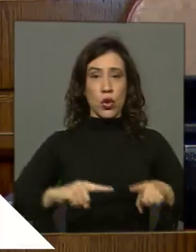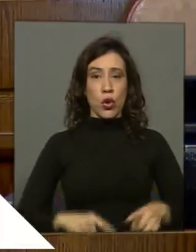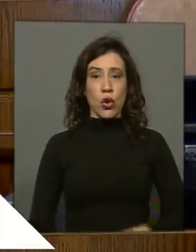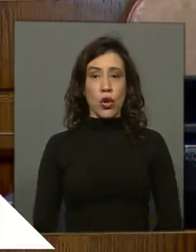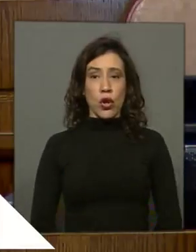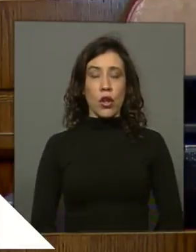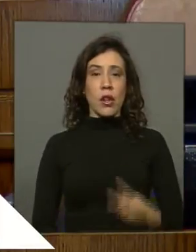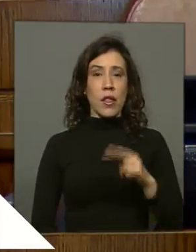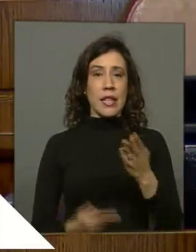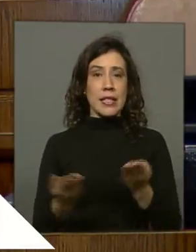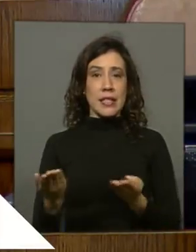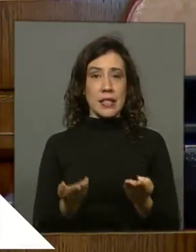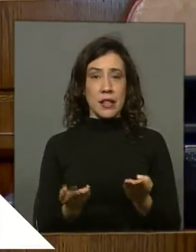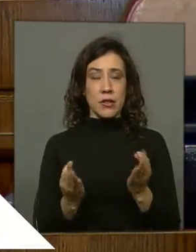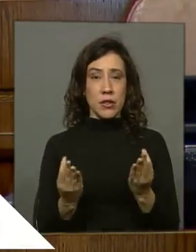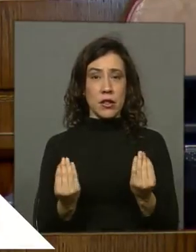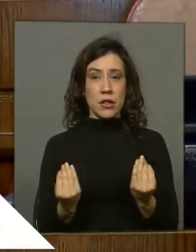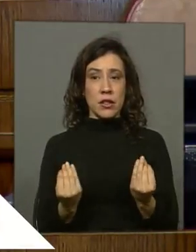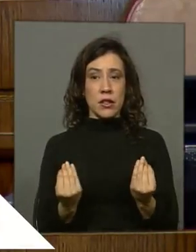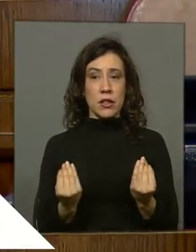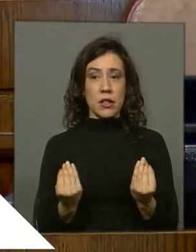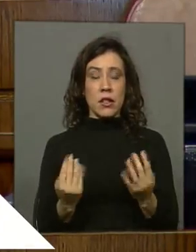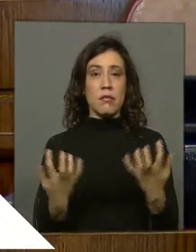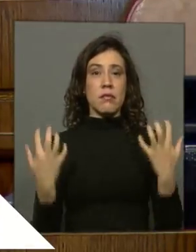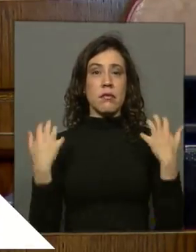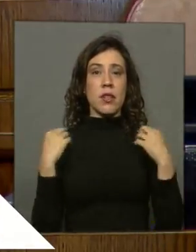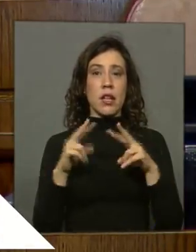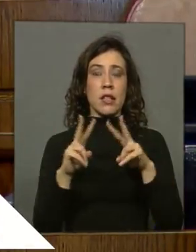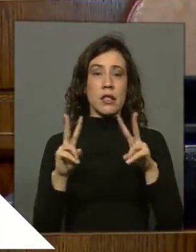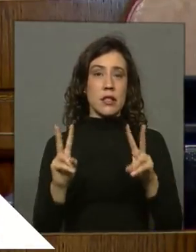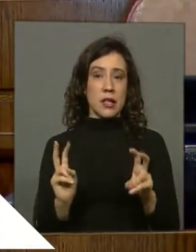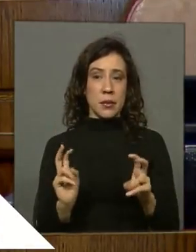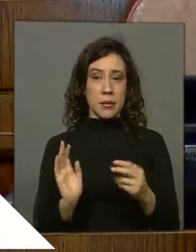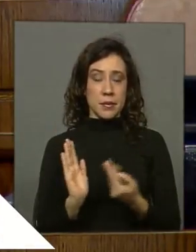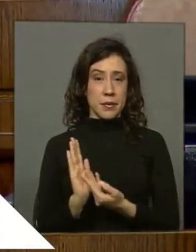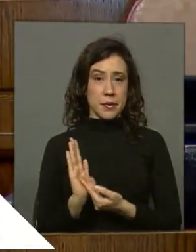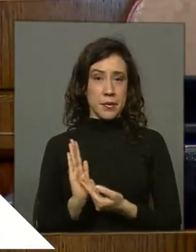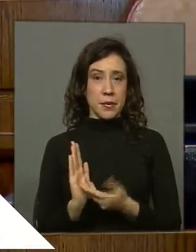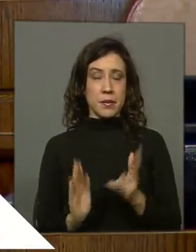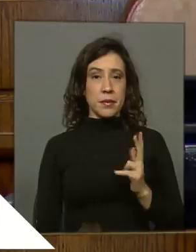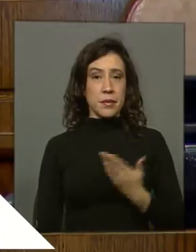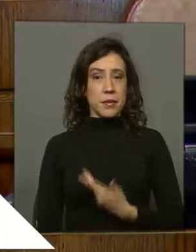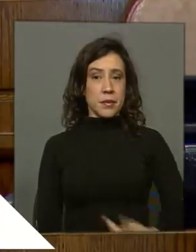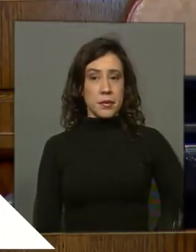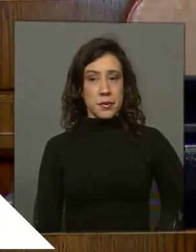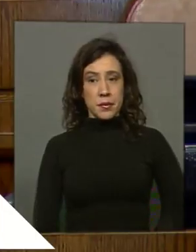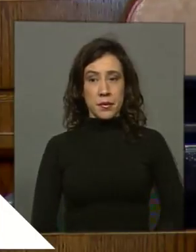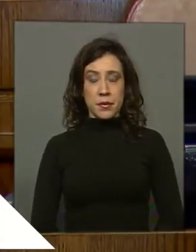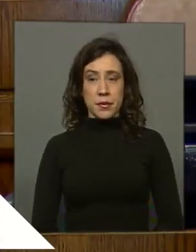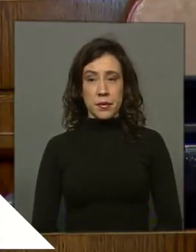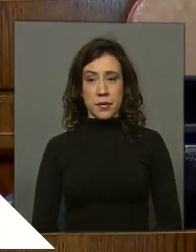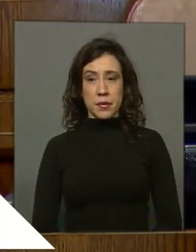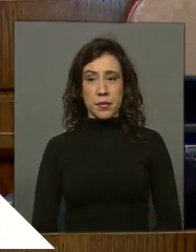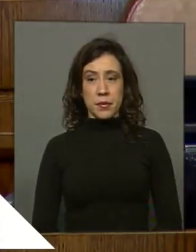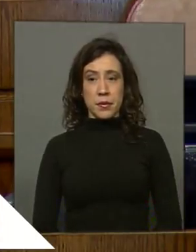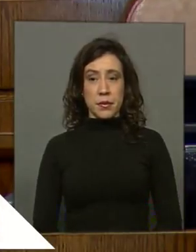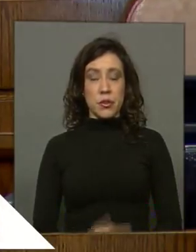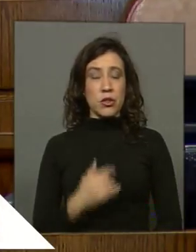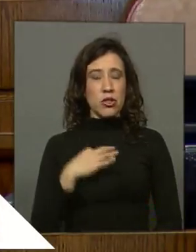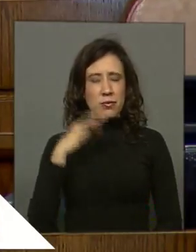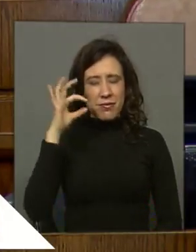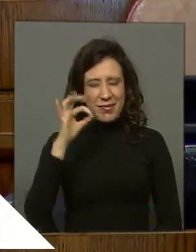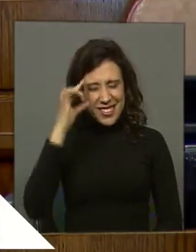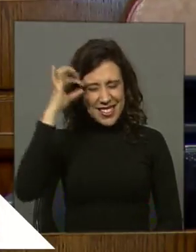parte de los servicios que corresponde y que competen materias como esta señor presidente no tengo ninguna